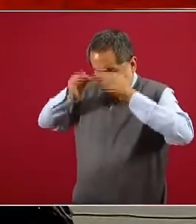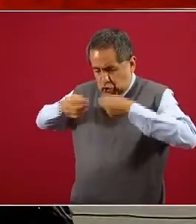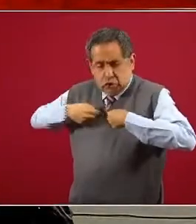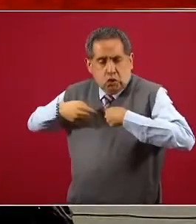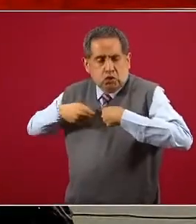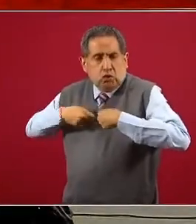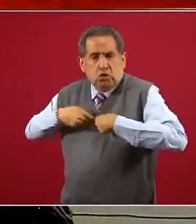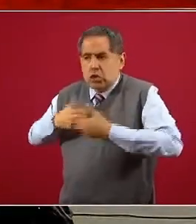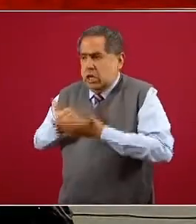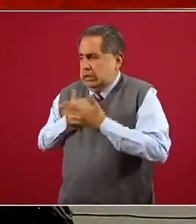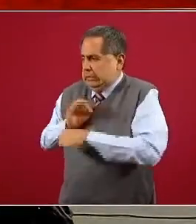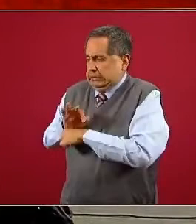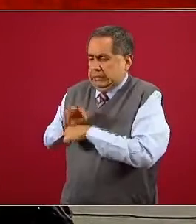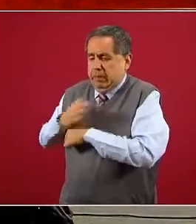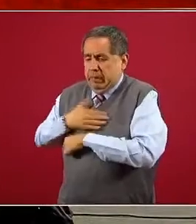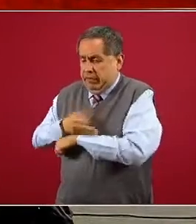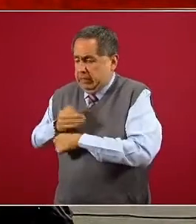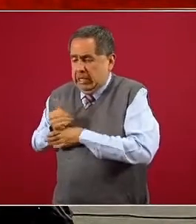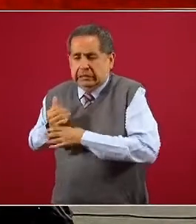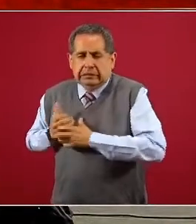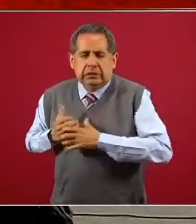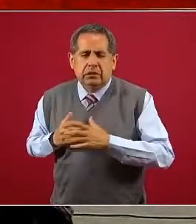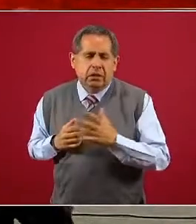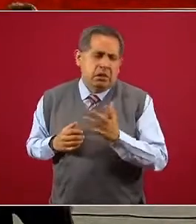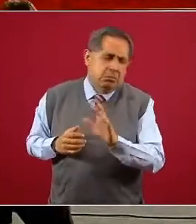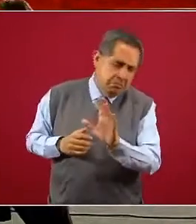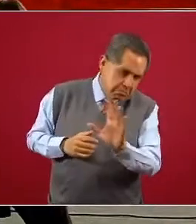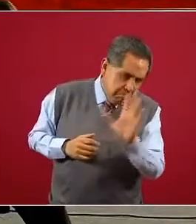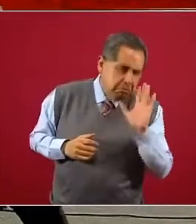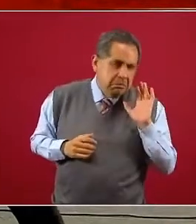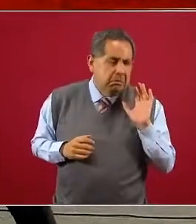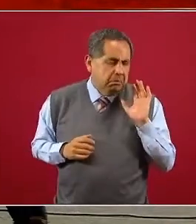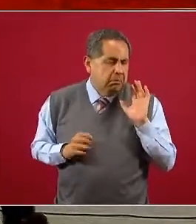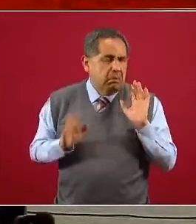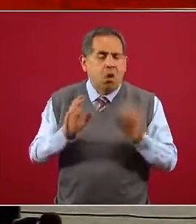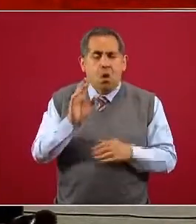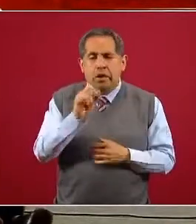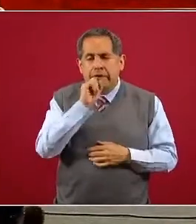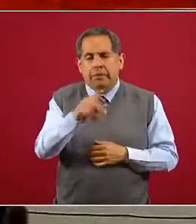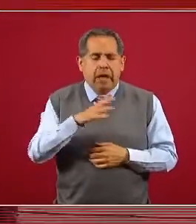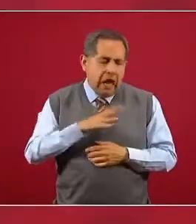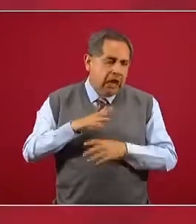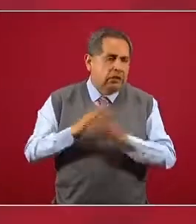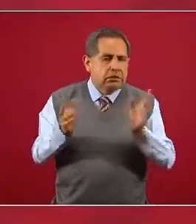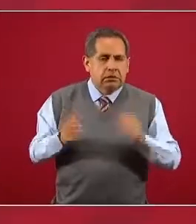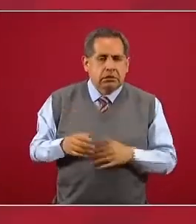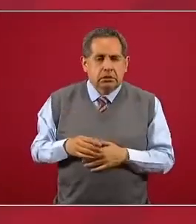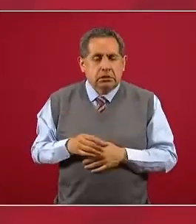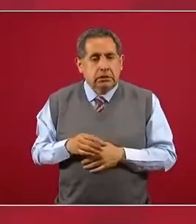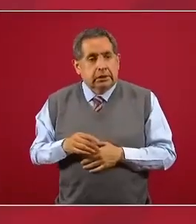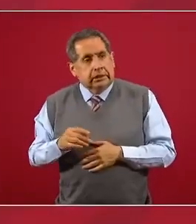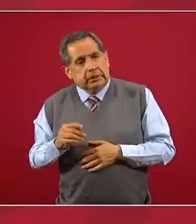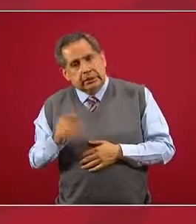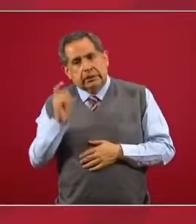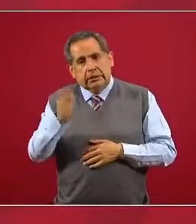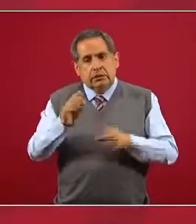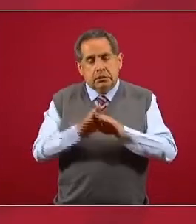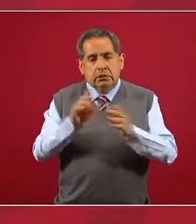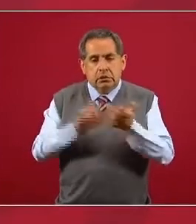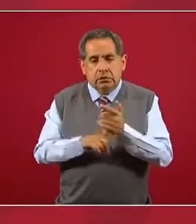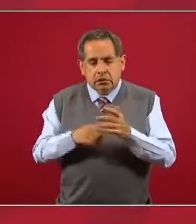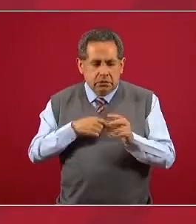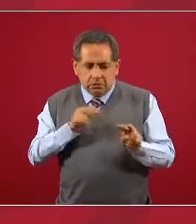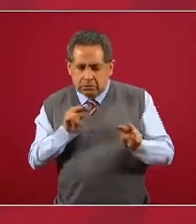sus cercanos. Por supuesto, también puede haber, y lo hay, y es un motivo de enorme satisfacción, es